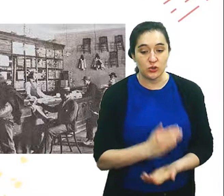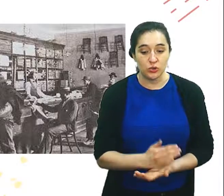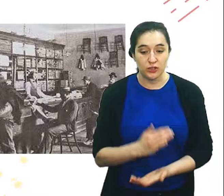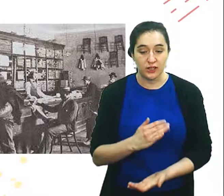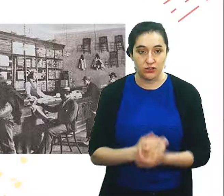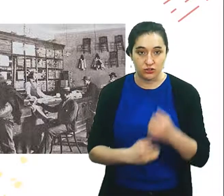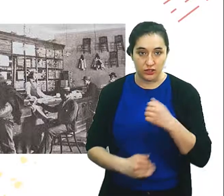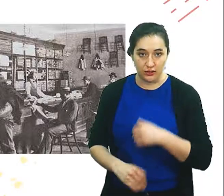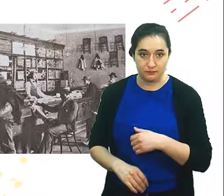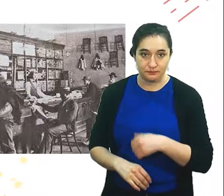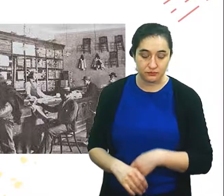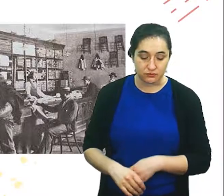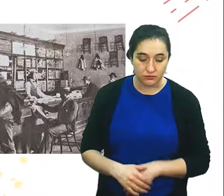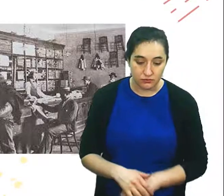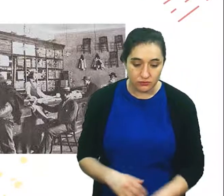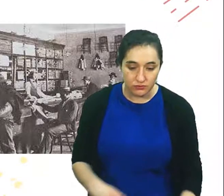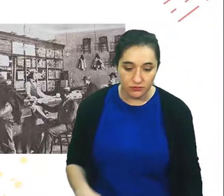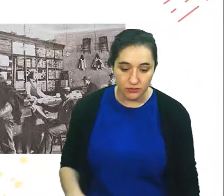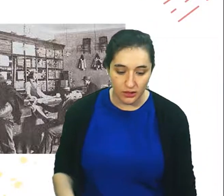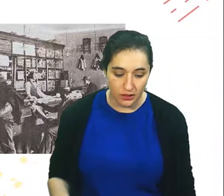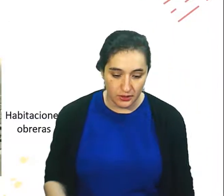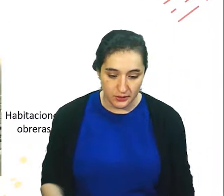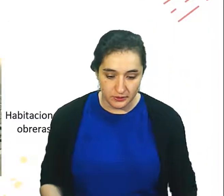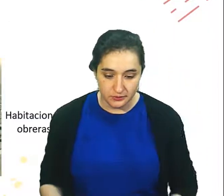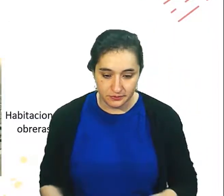de la cultura y de la sociedad.